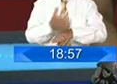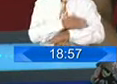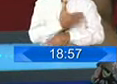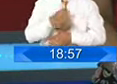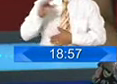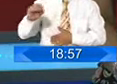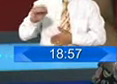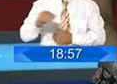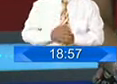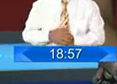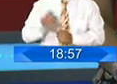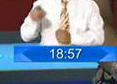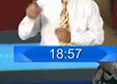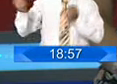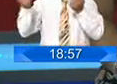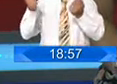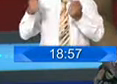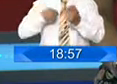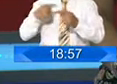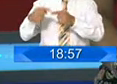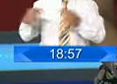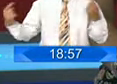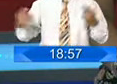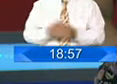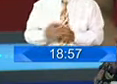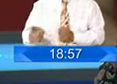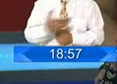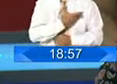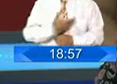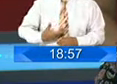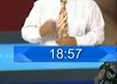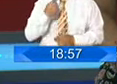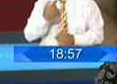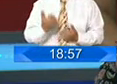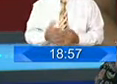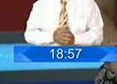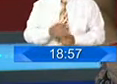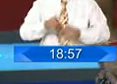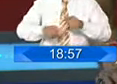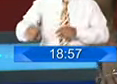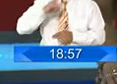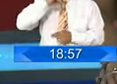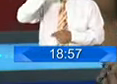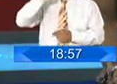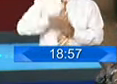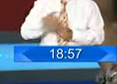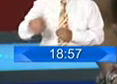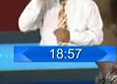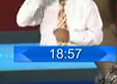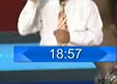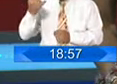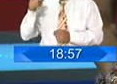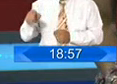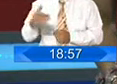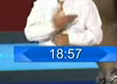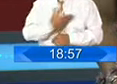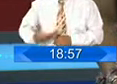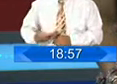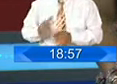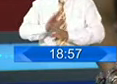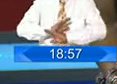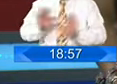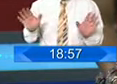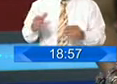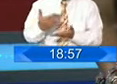que mantenía en torno al manejo del país. El primer mandatario aseguró que al parecer a Correa se le ha olvidado que ya no es más el presidente